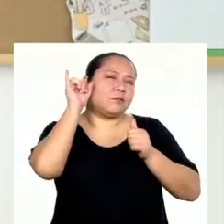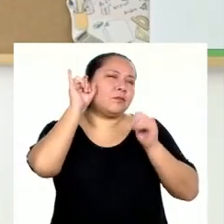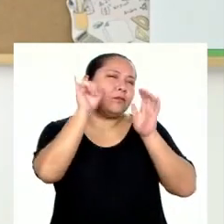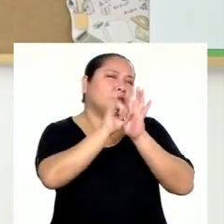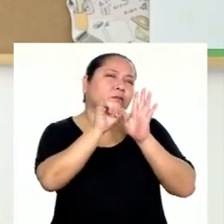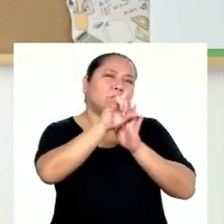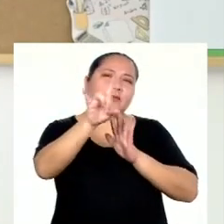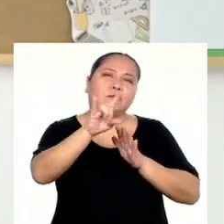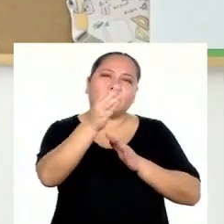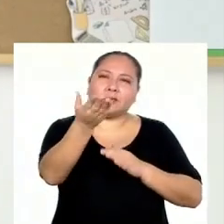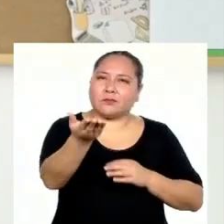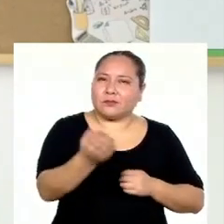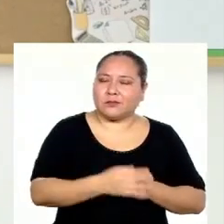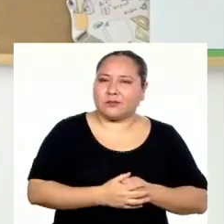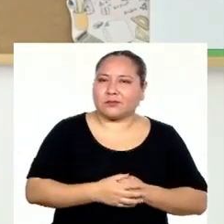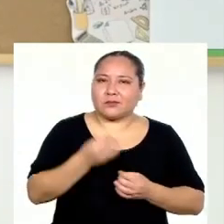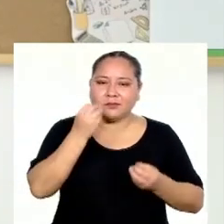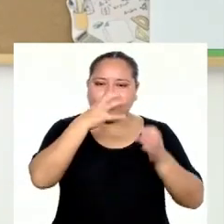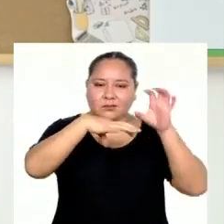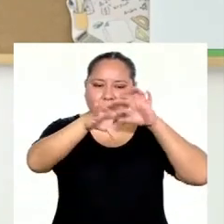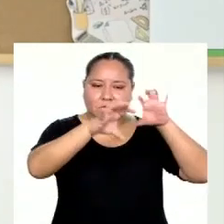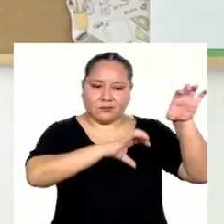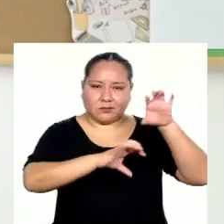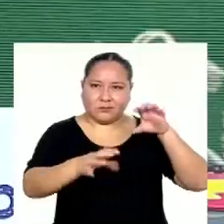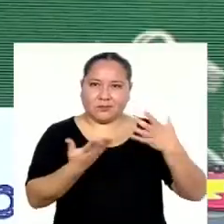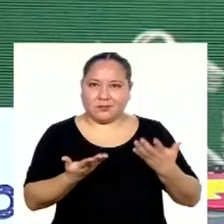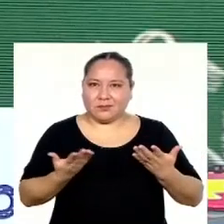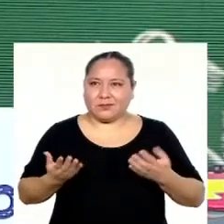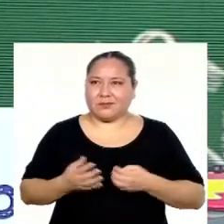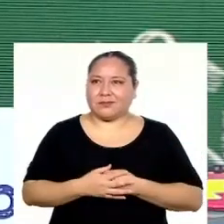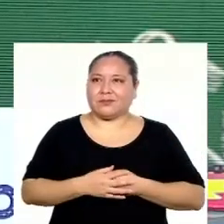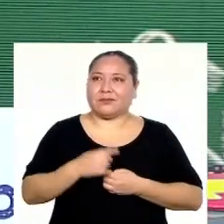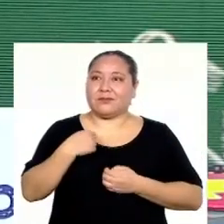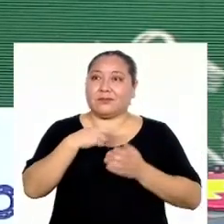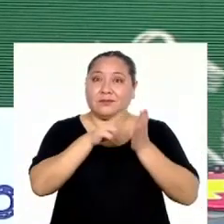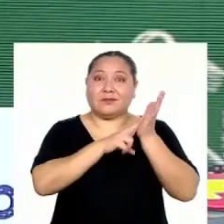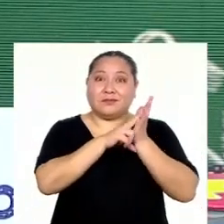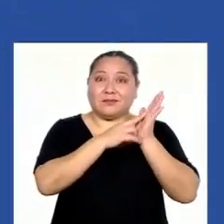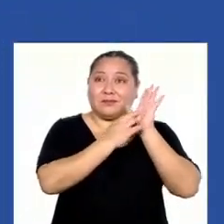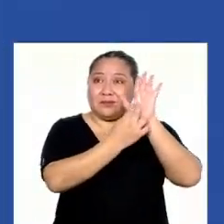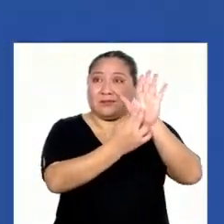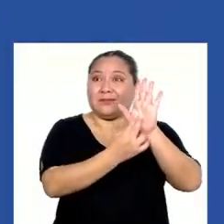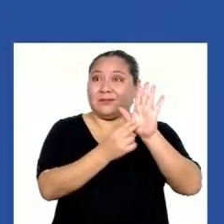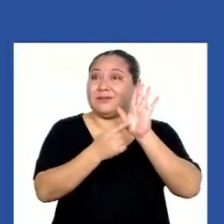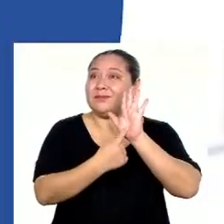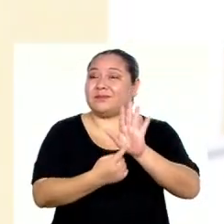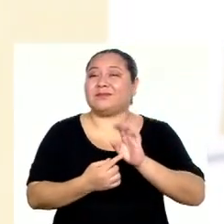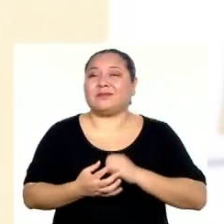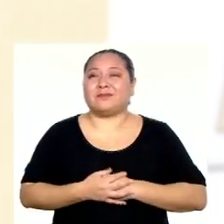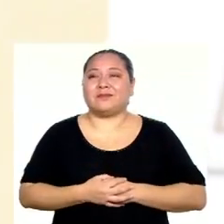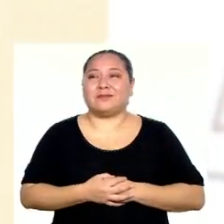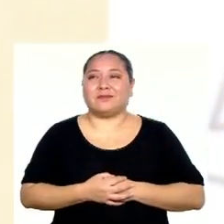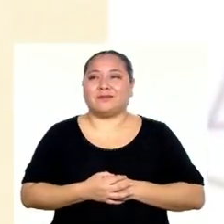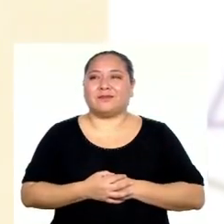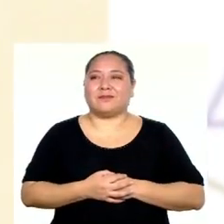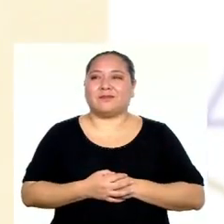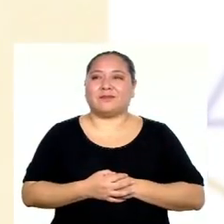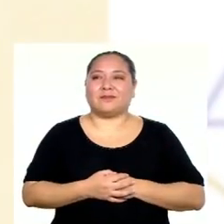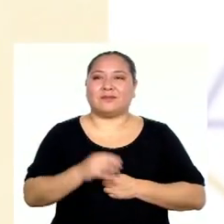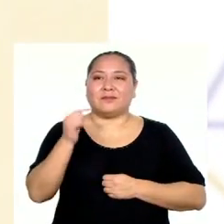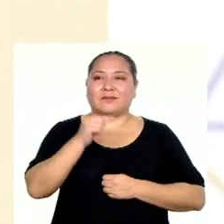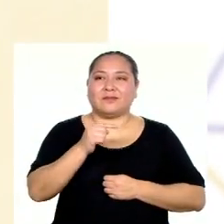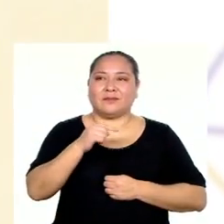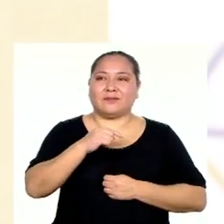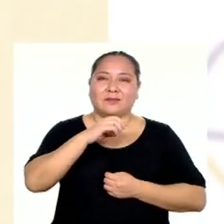gustaría usar? ¿Cómo distribuiremos los elementos? Hice un borrador, se los muestro. Se supone que esa